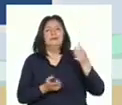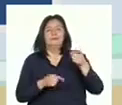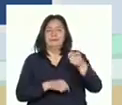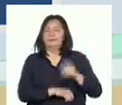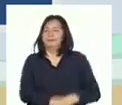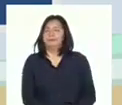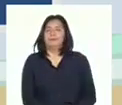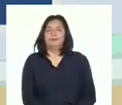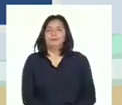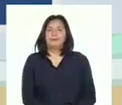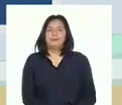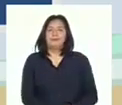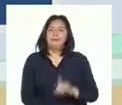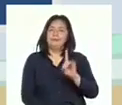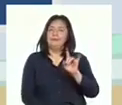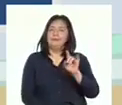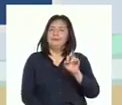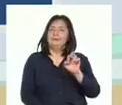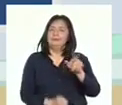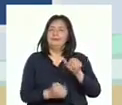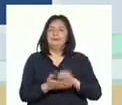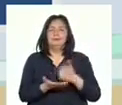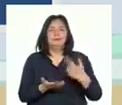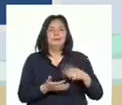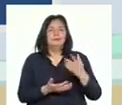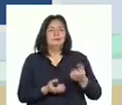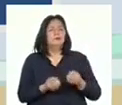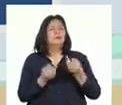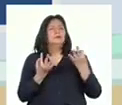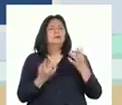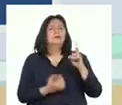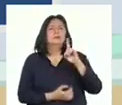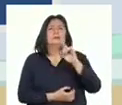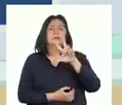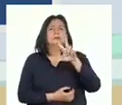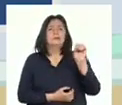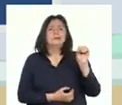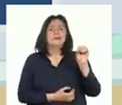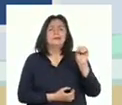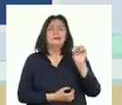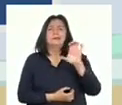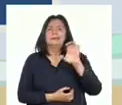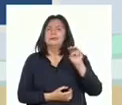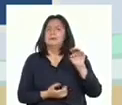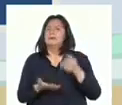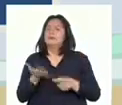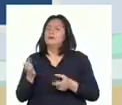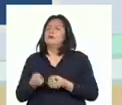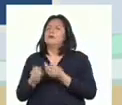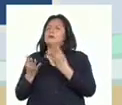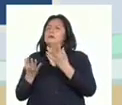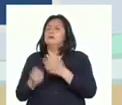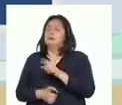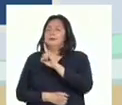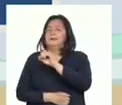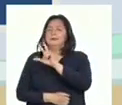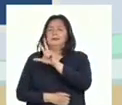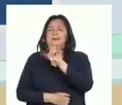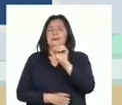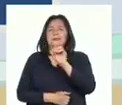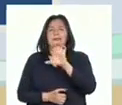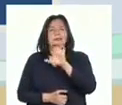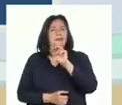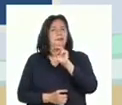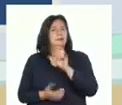la cabeza de Daniel. La marca está en 130. Eso quiere decir que Daniel mide